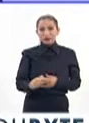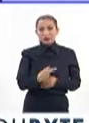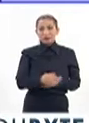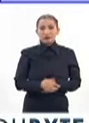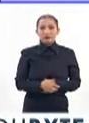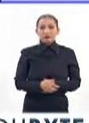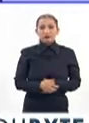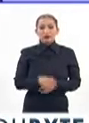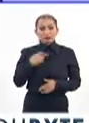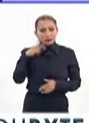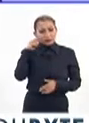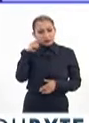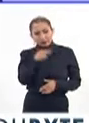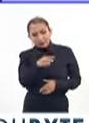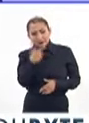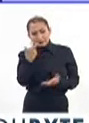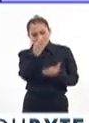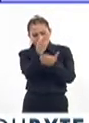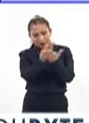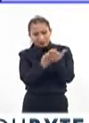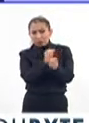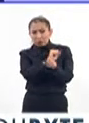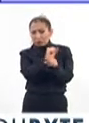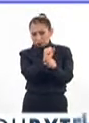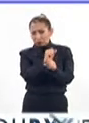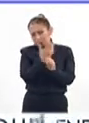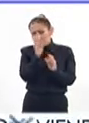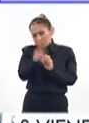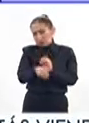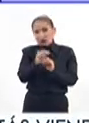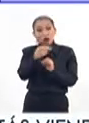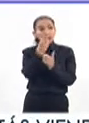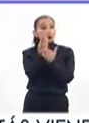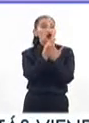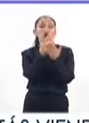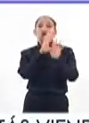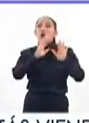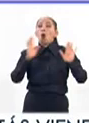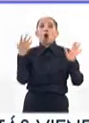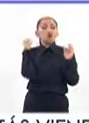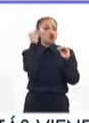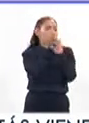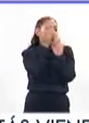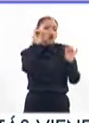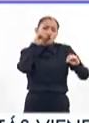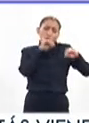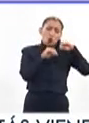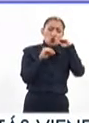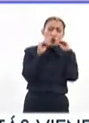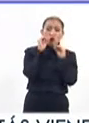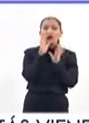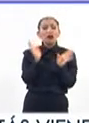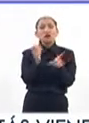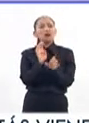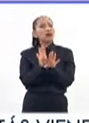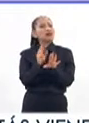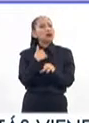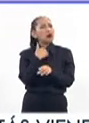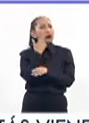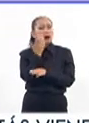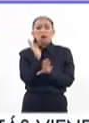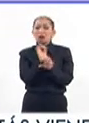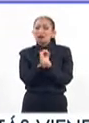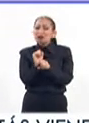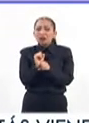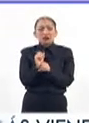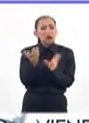pregunta, he encontrado que el trazo simple, porque sí, en efecto no es un dibujo para nada elaborado, nunca tuve esa intención, más bien a mí me